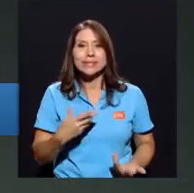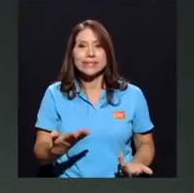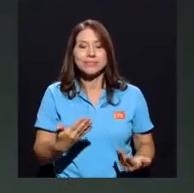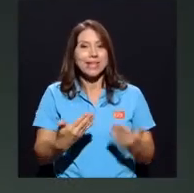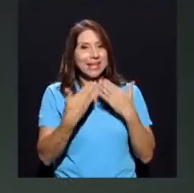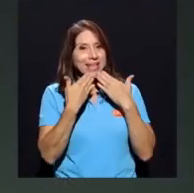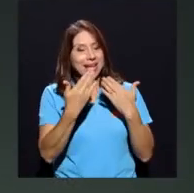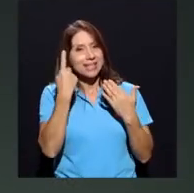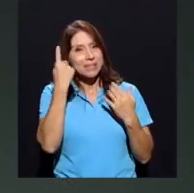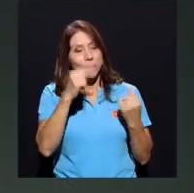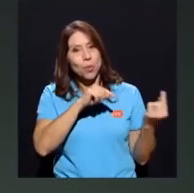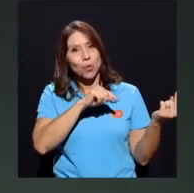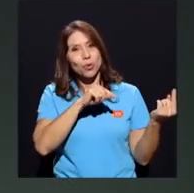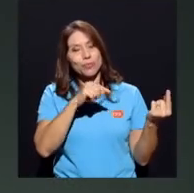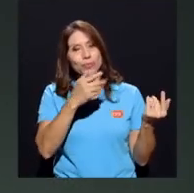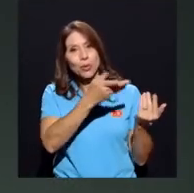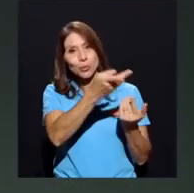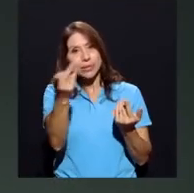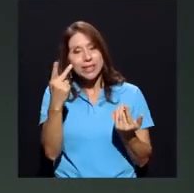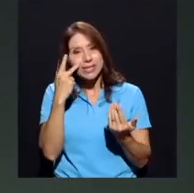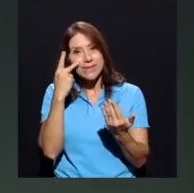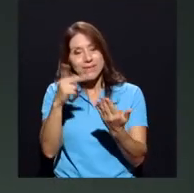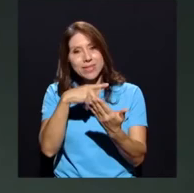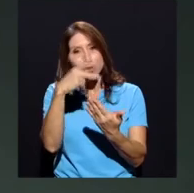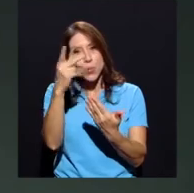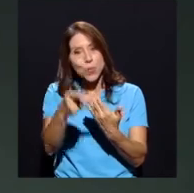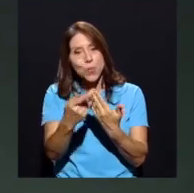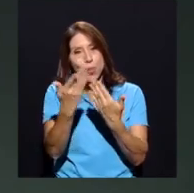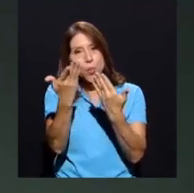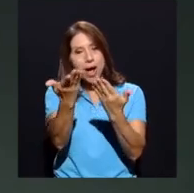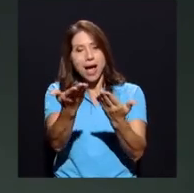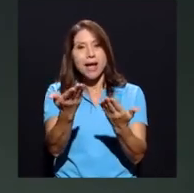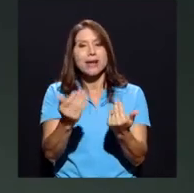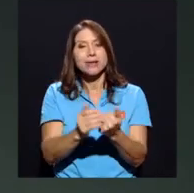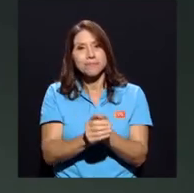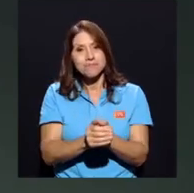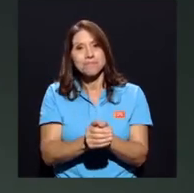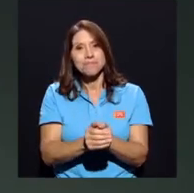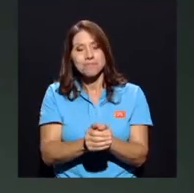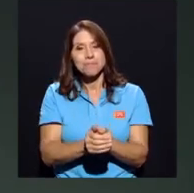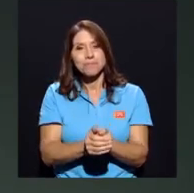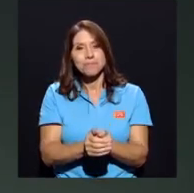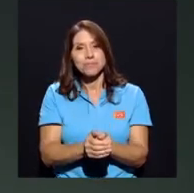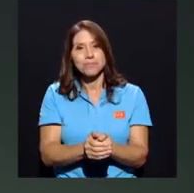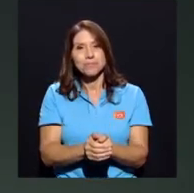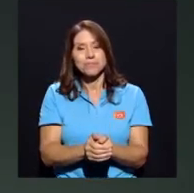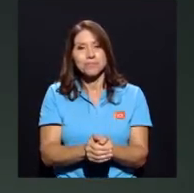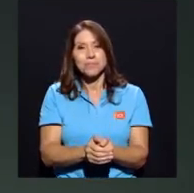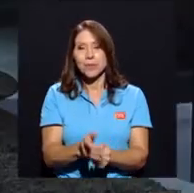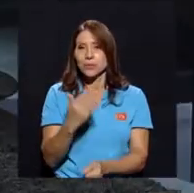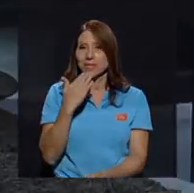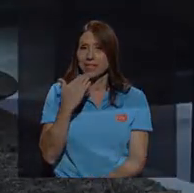gracias por estar al otro lado de la imagen